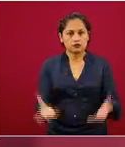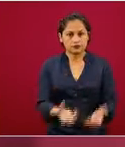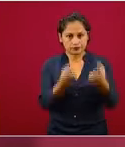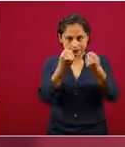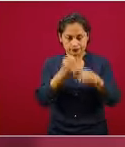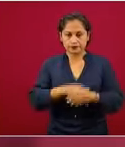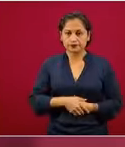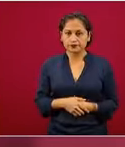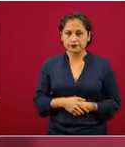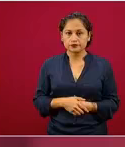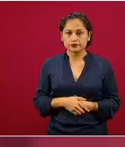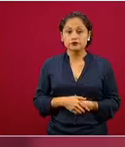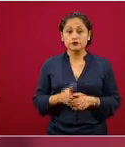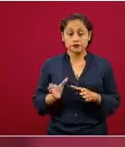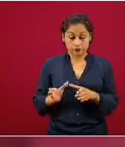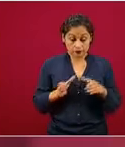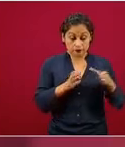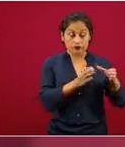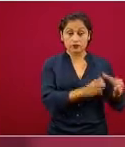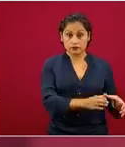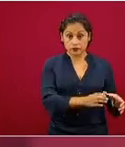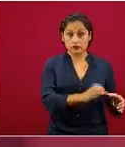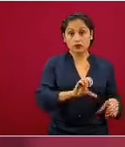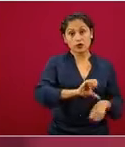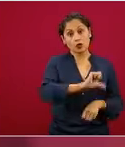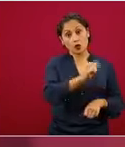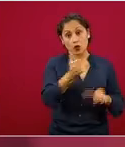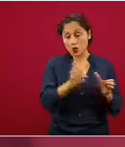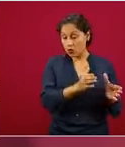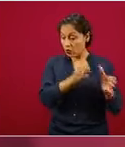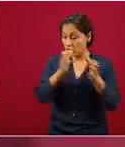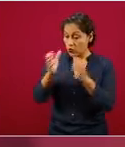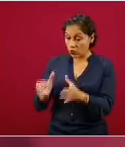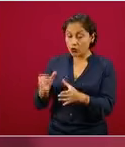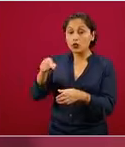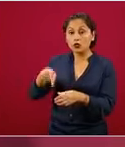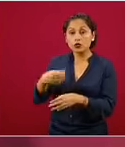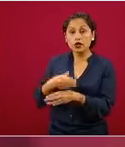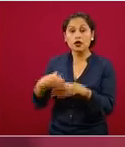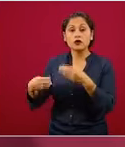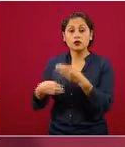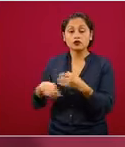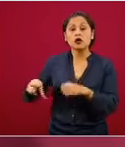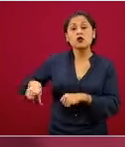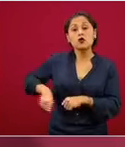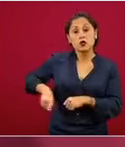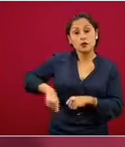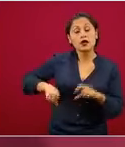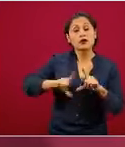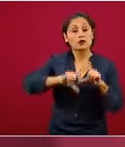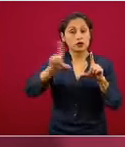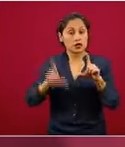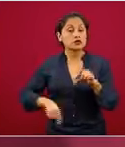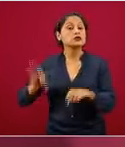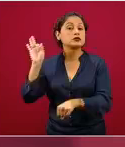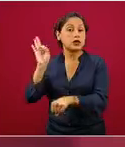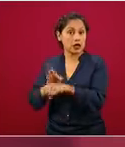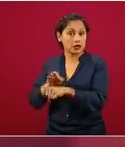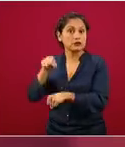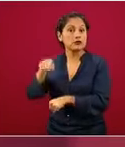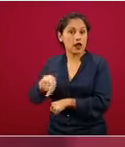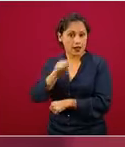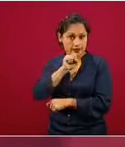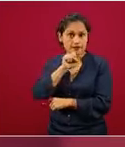está otro elemento que también es responsabilidad del gobierno, del Estado Nacional, proteger y cuidar